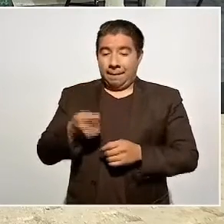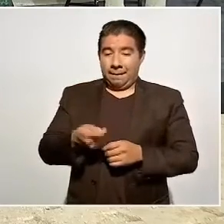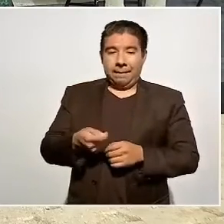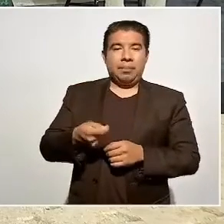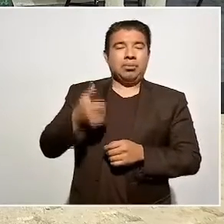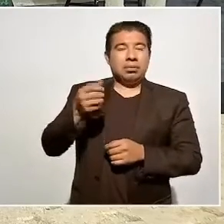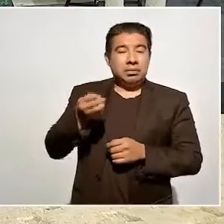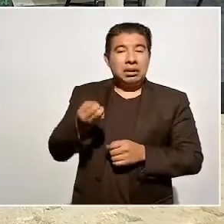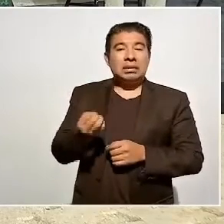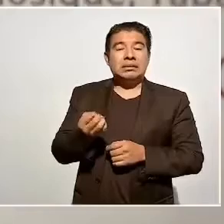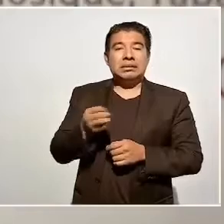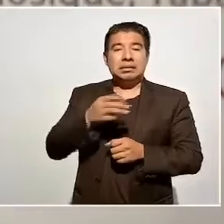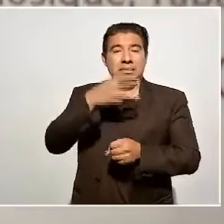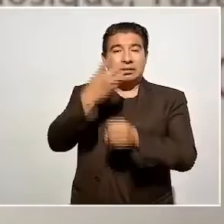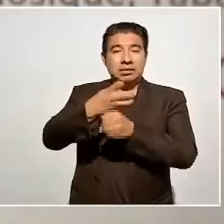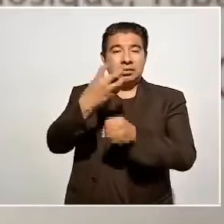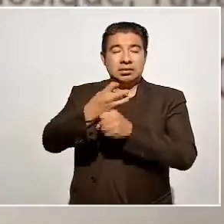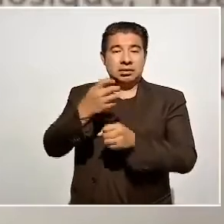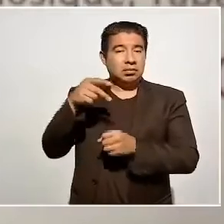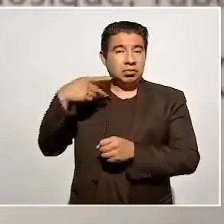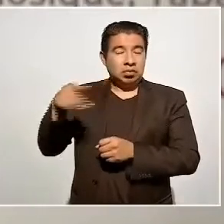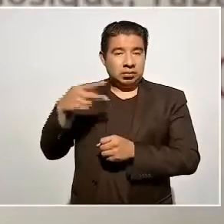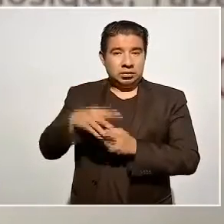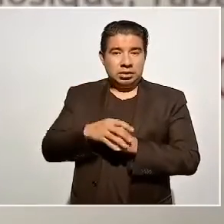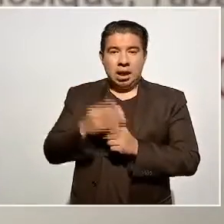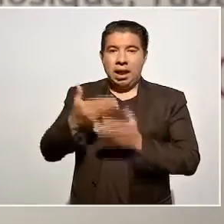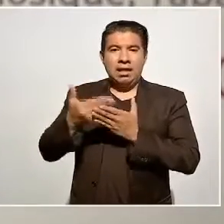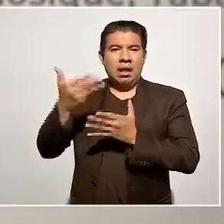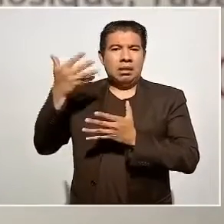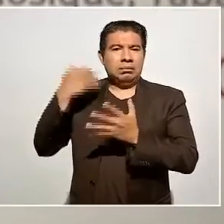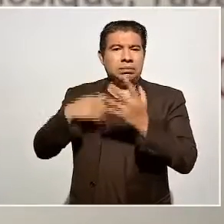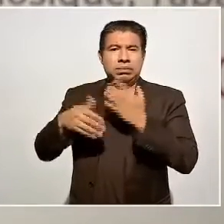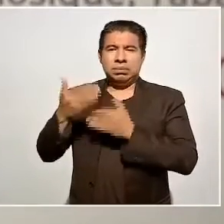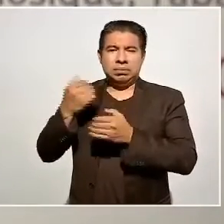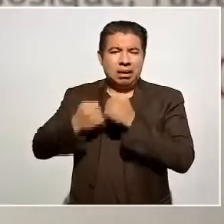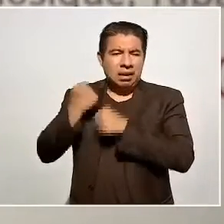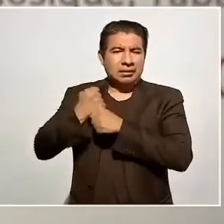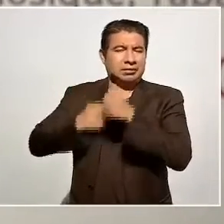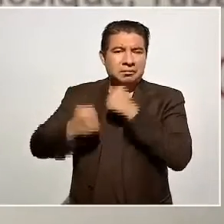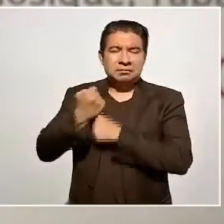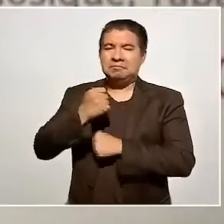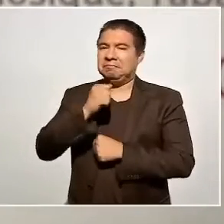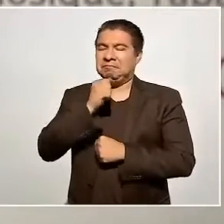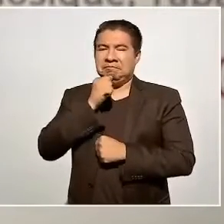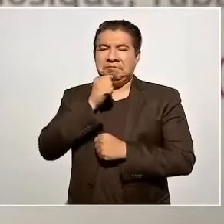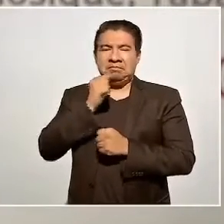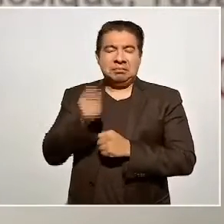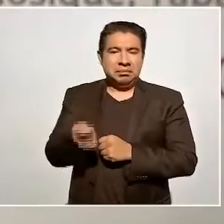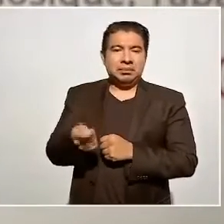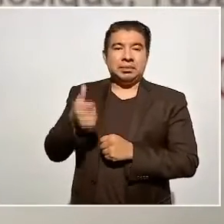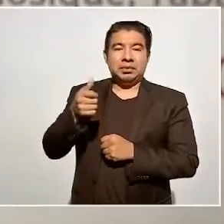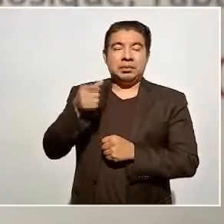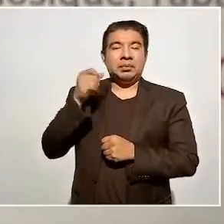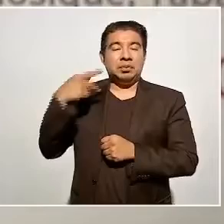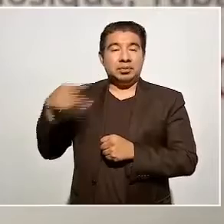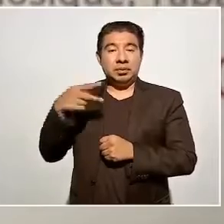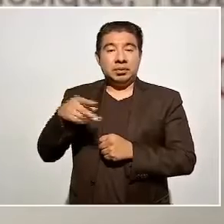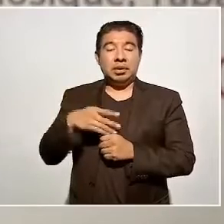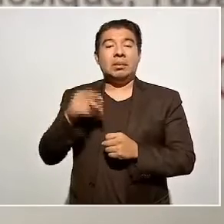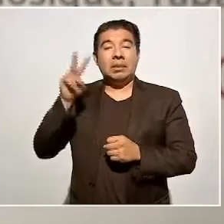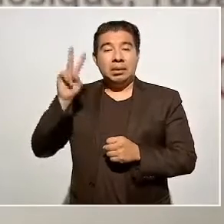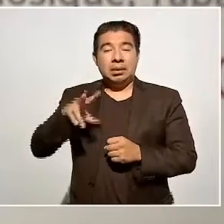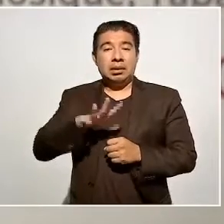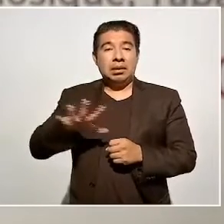en décadas en Tabasco. Primer lugar en creación de empleos, a pesar